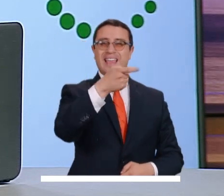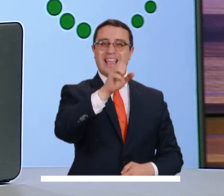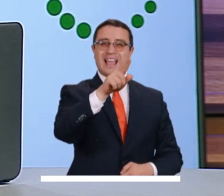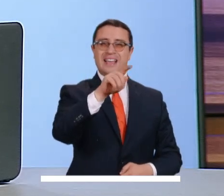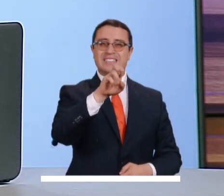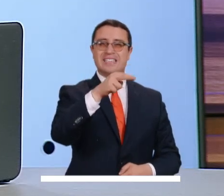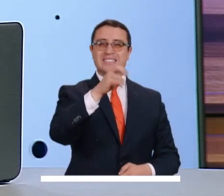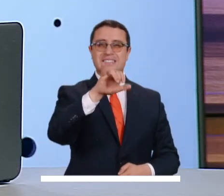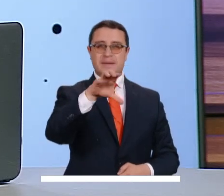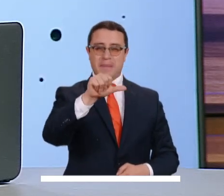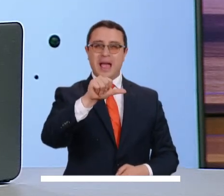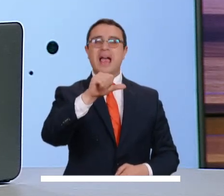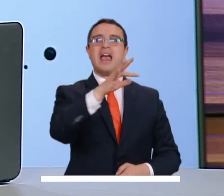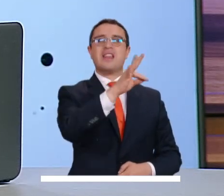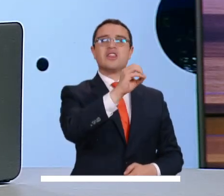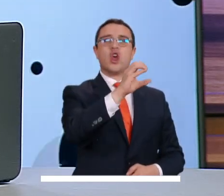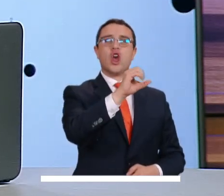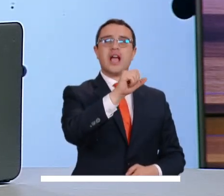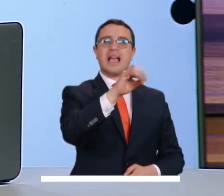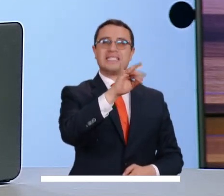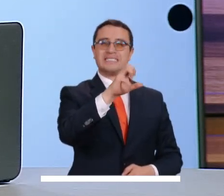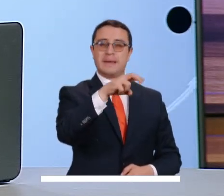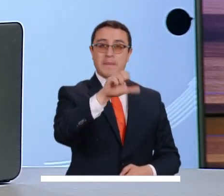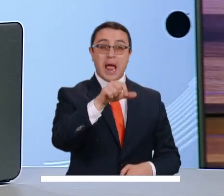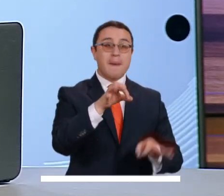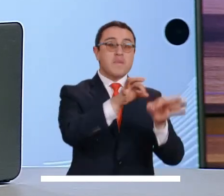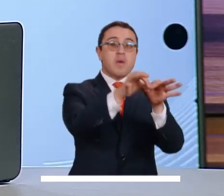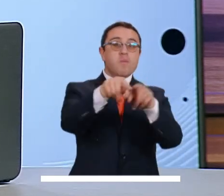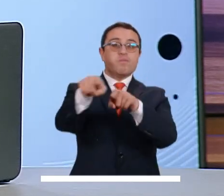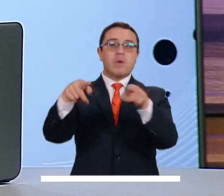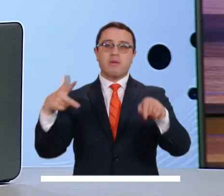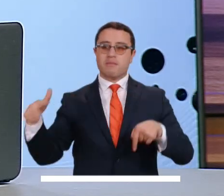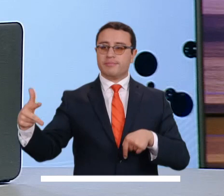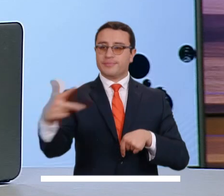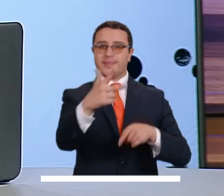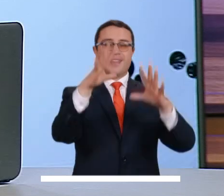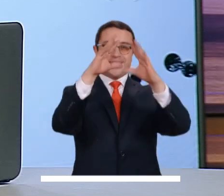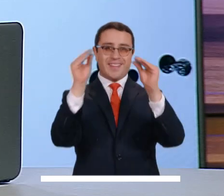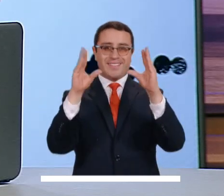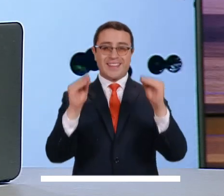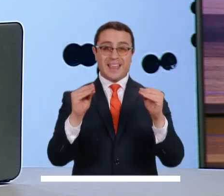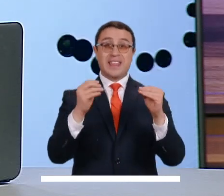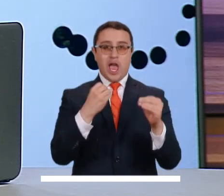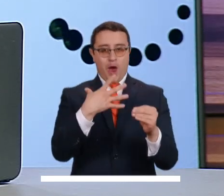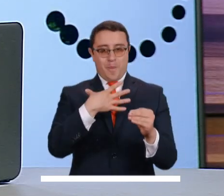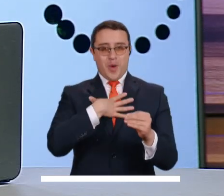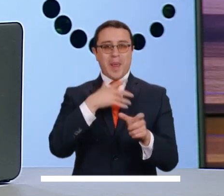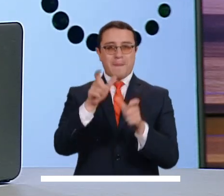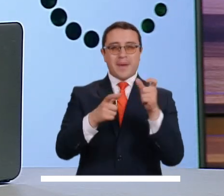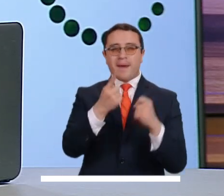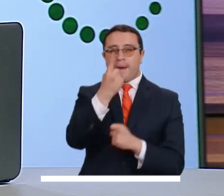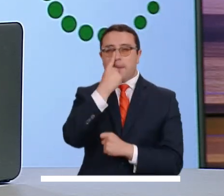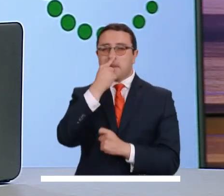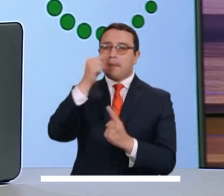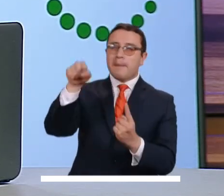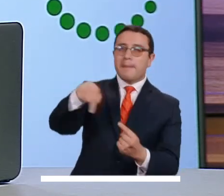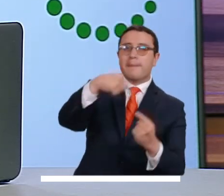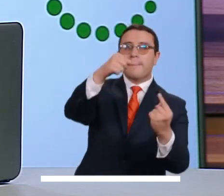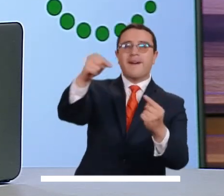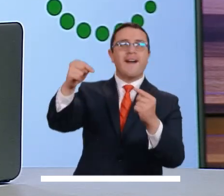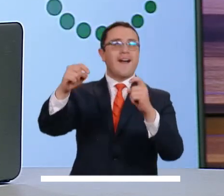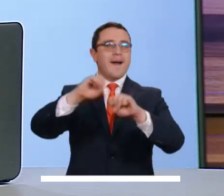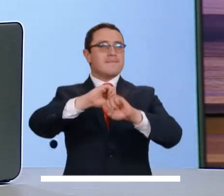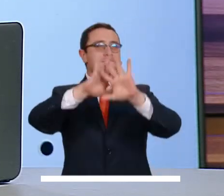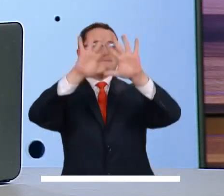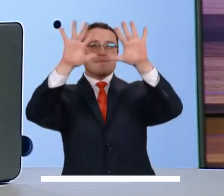los municipios que conforman la Ruta de la Navidad, una oportunidad para que los turistas conozcan lo mejor de cada lugar en medio de la magia